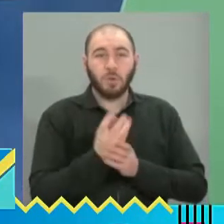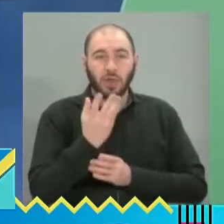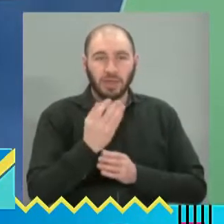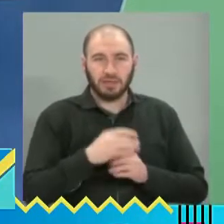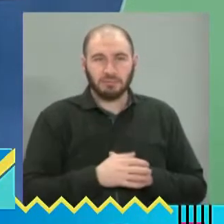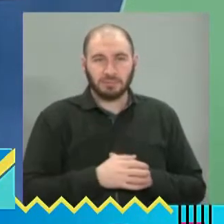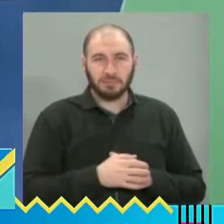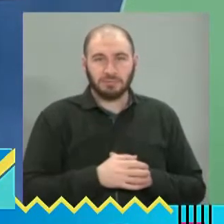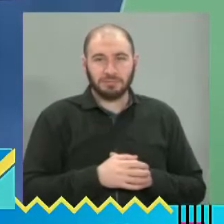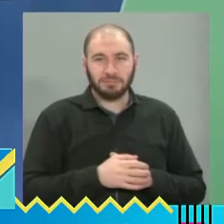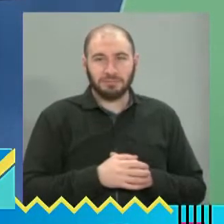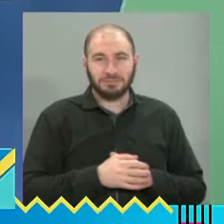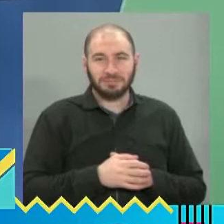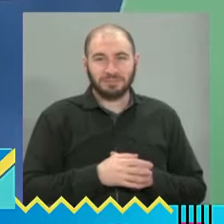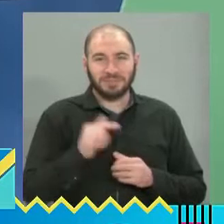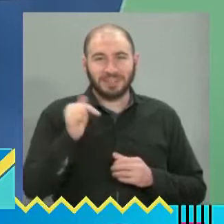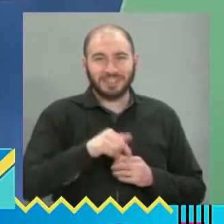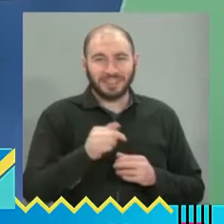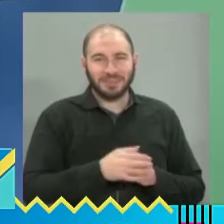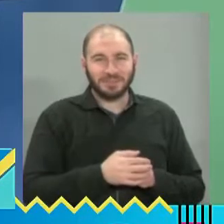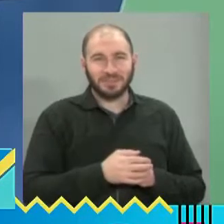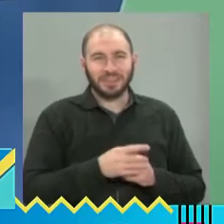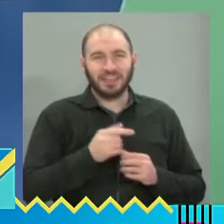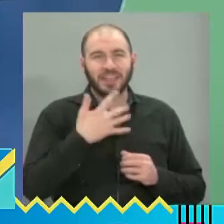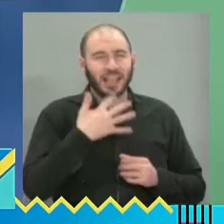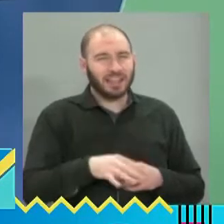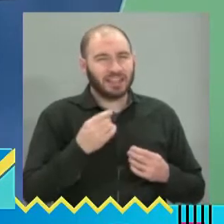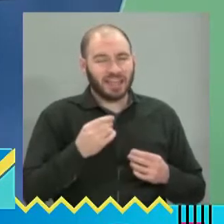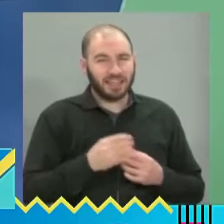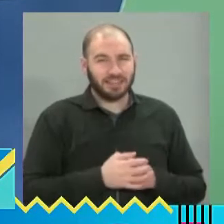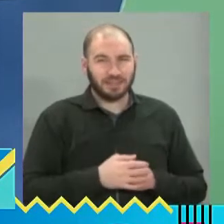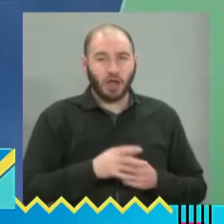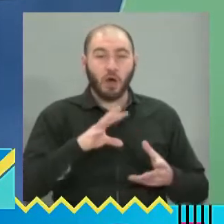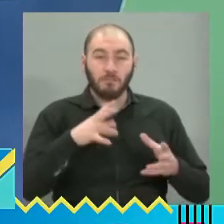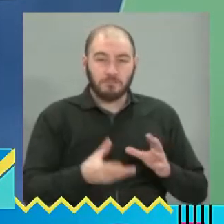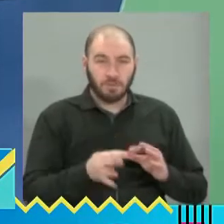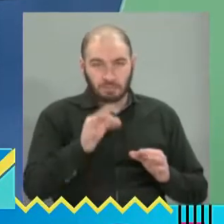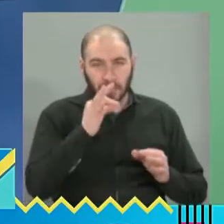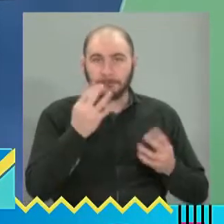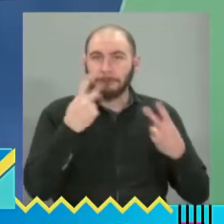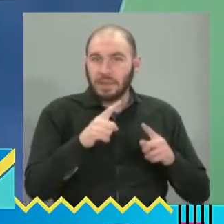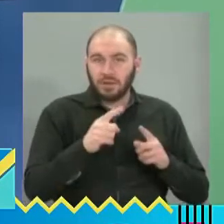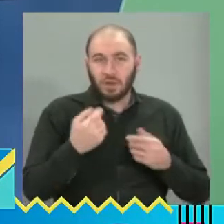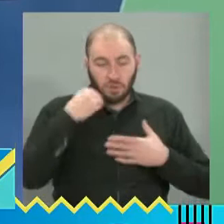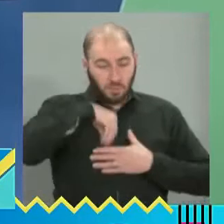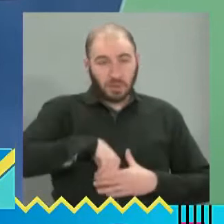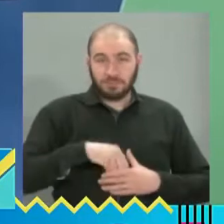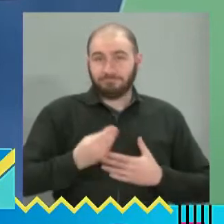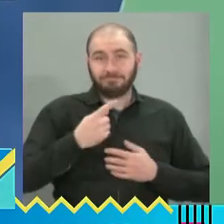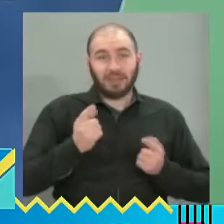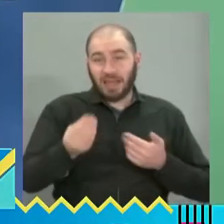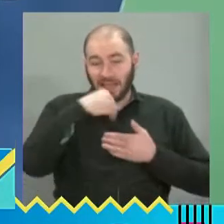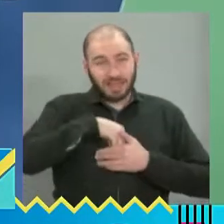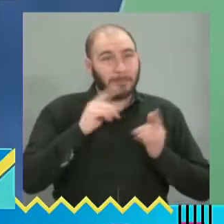narguile, que esto lo que tenemos que entender, que lo que cambia es la forma de consumirlo, pero a nuestro organismo está